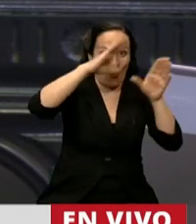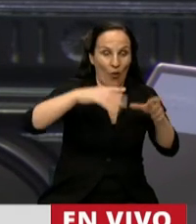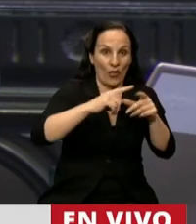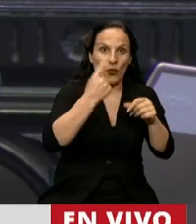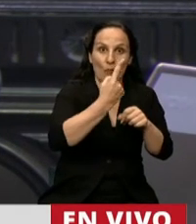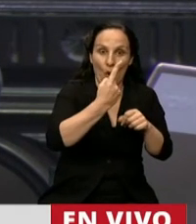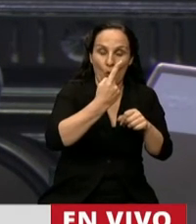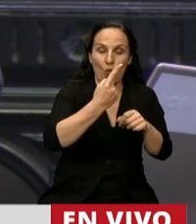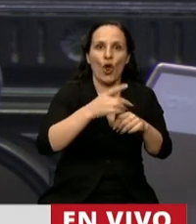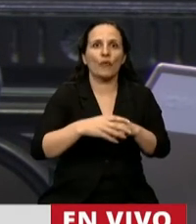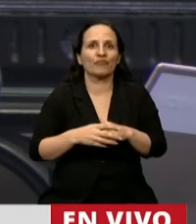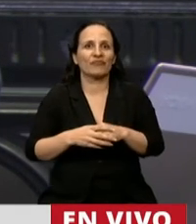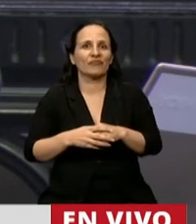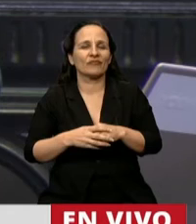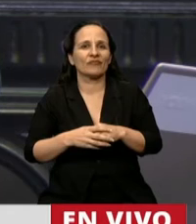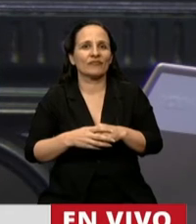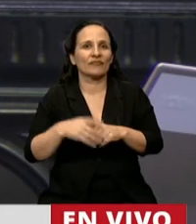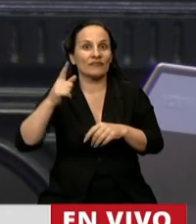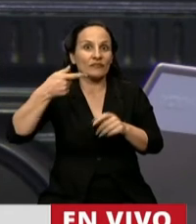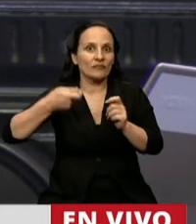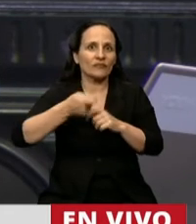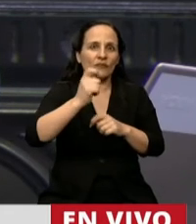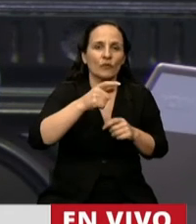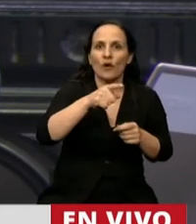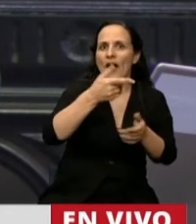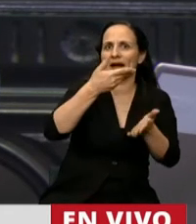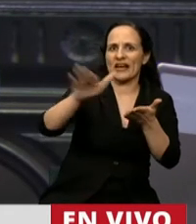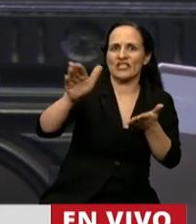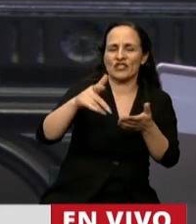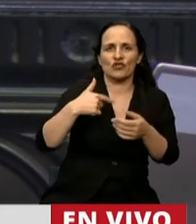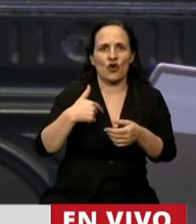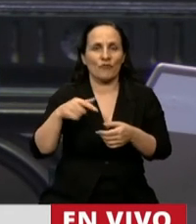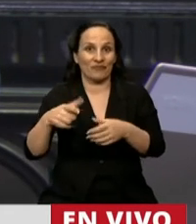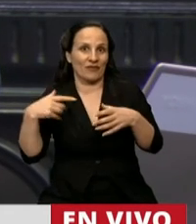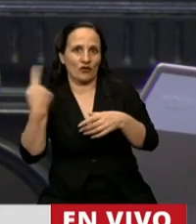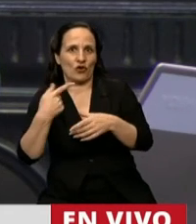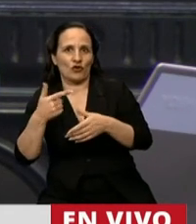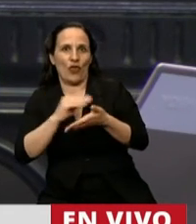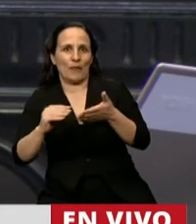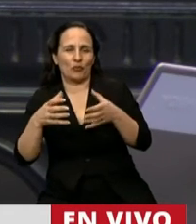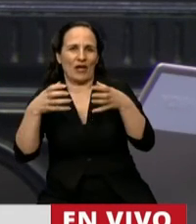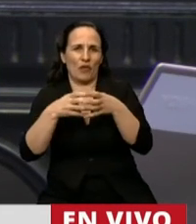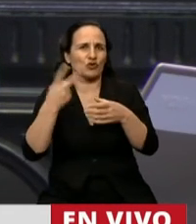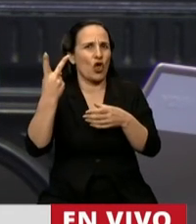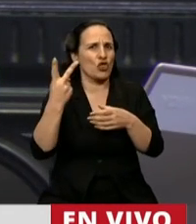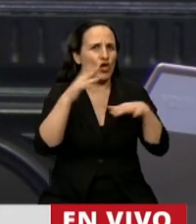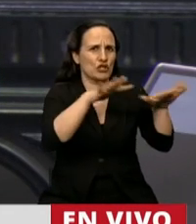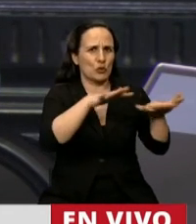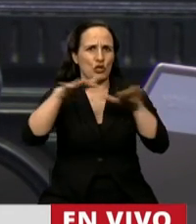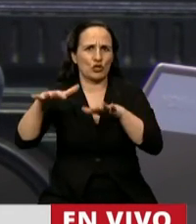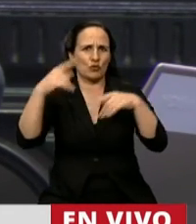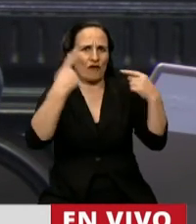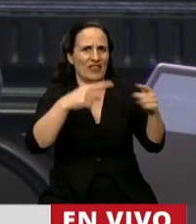una demanda que rechazó una demanda de los diputados de nuestro bloque, porque son dos casos absolutamente